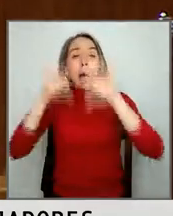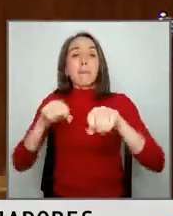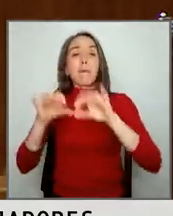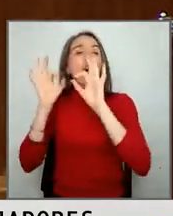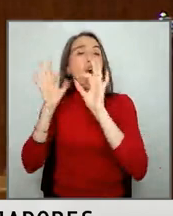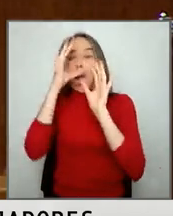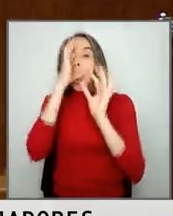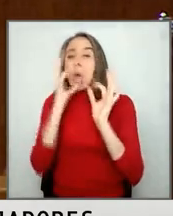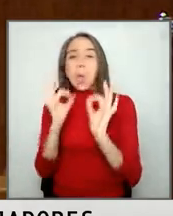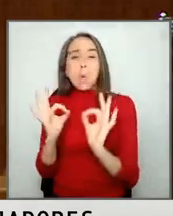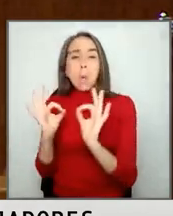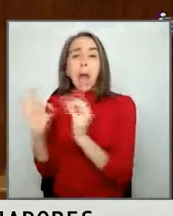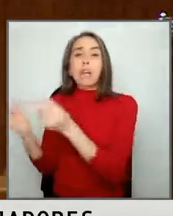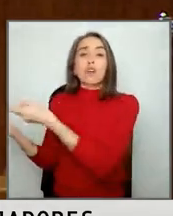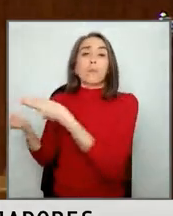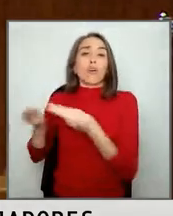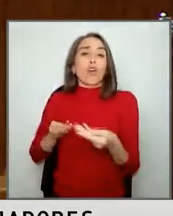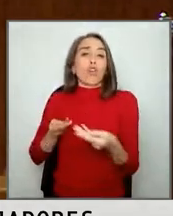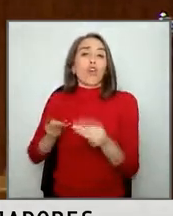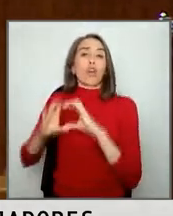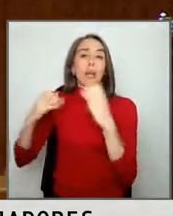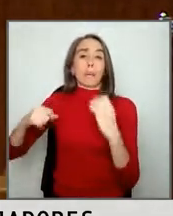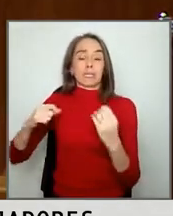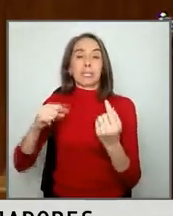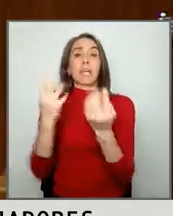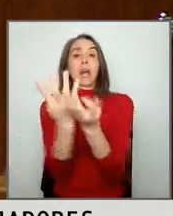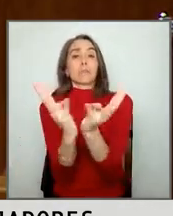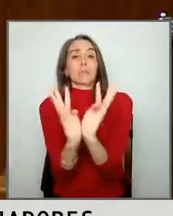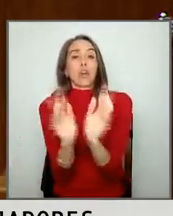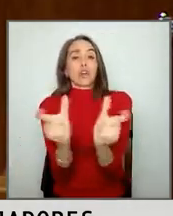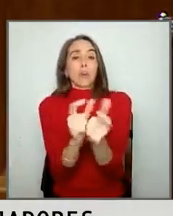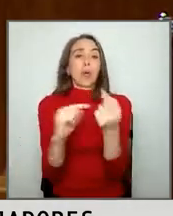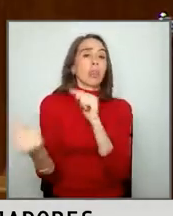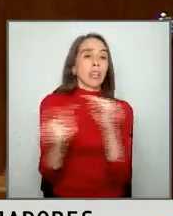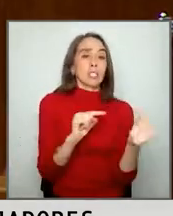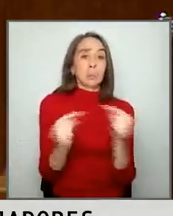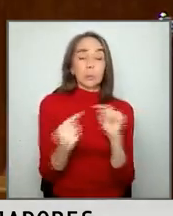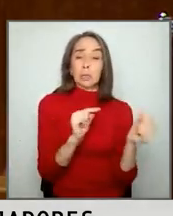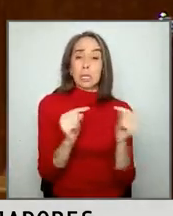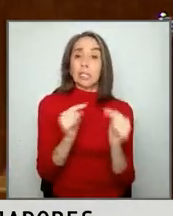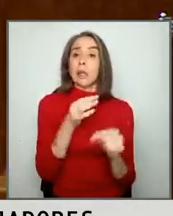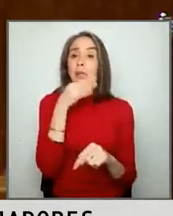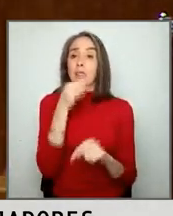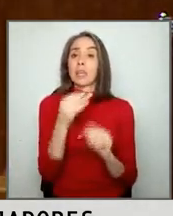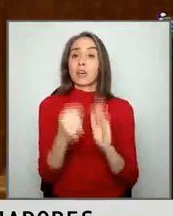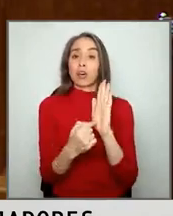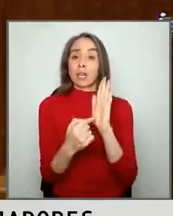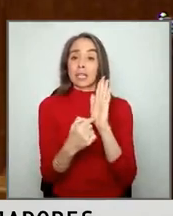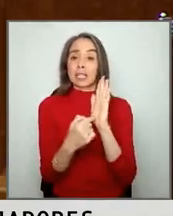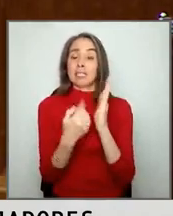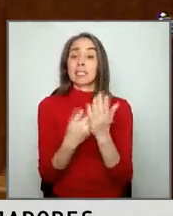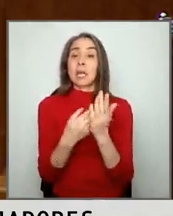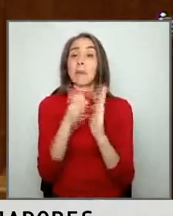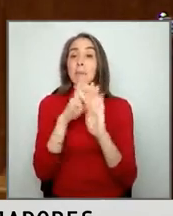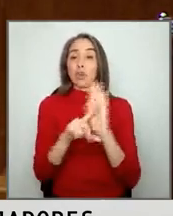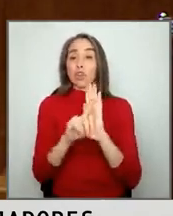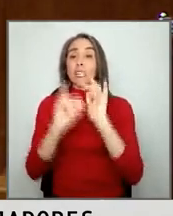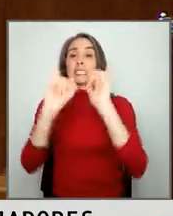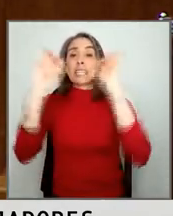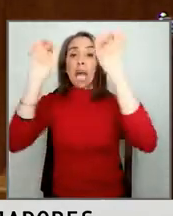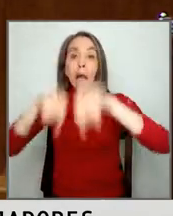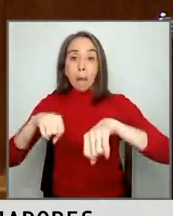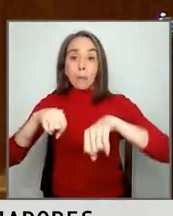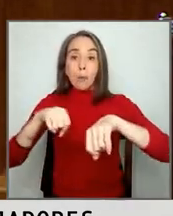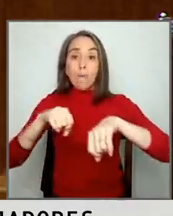durante el debate en el seno de la comisión se hizo presente que la aprobación de esta propuesta permitiría resguardar